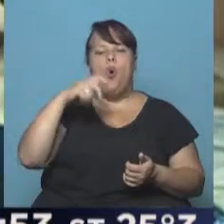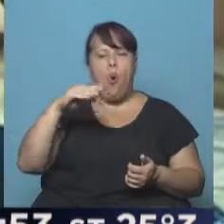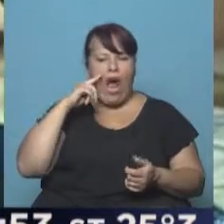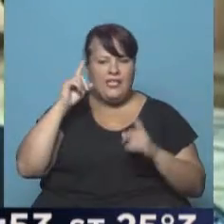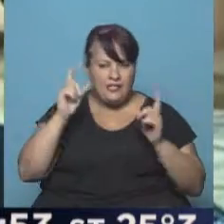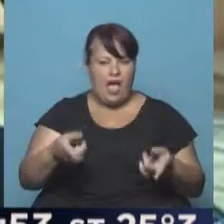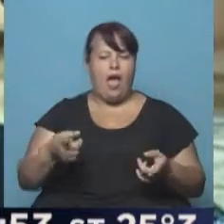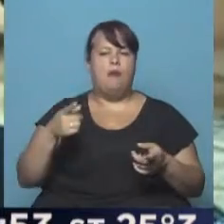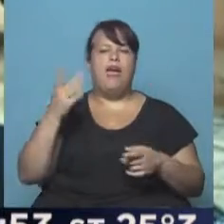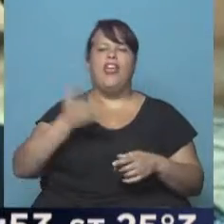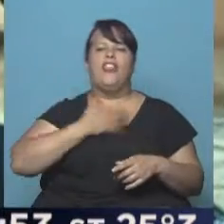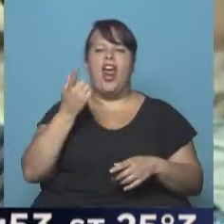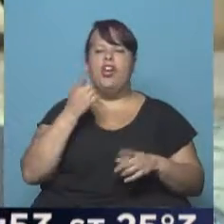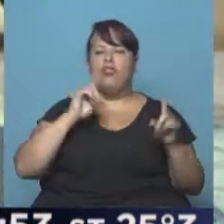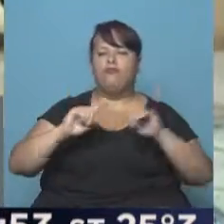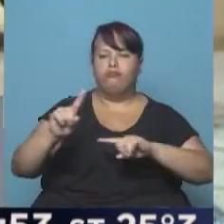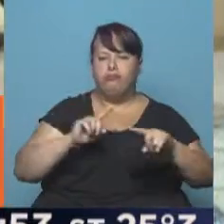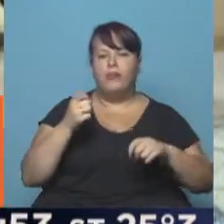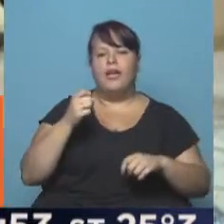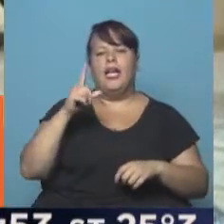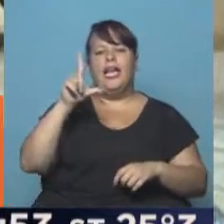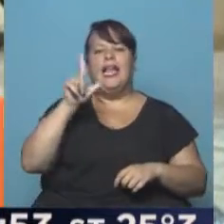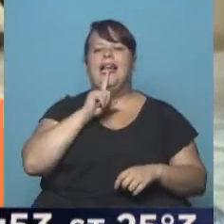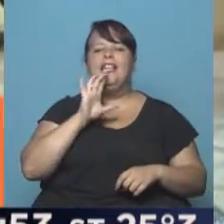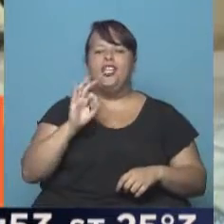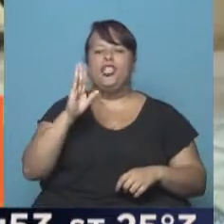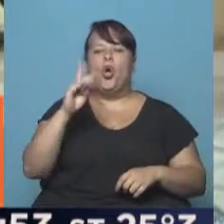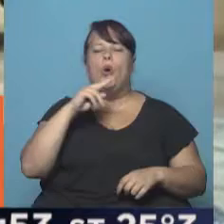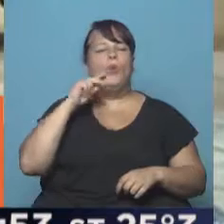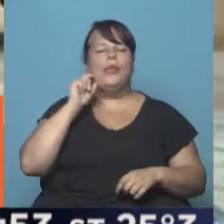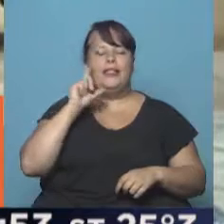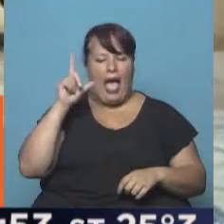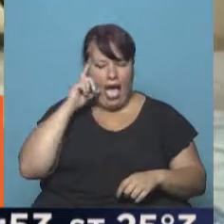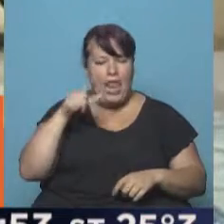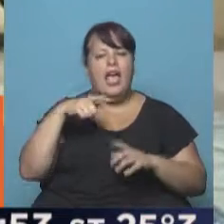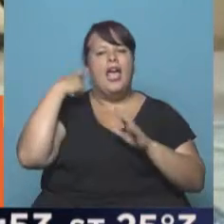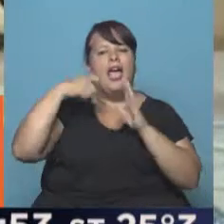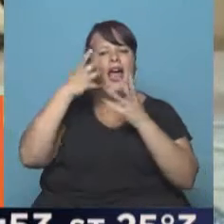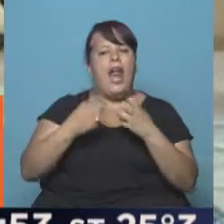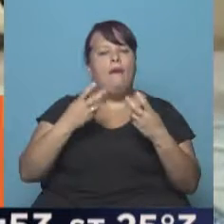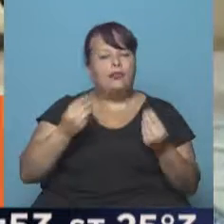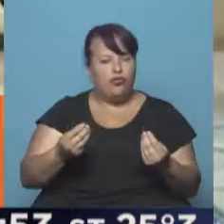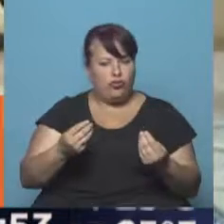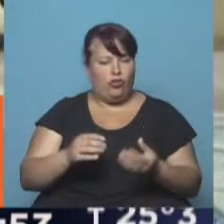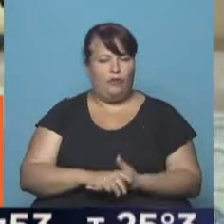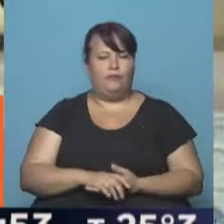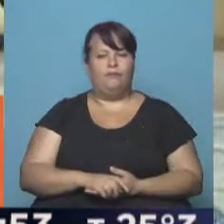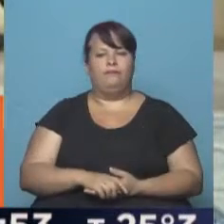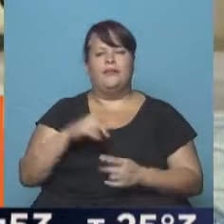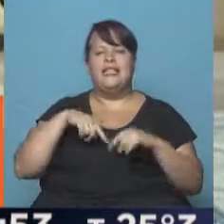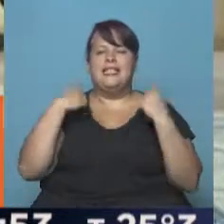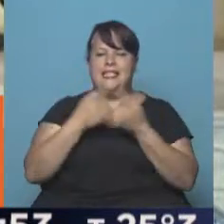también, con la dirección artística de Lito Vital. Esta grabación tiene que ver con la que se hiciera en la